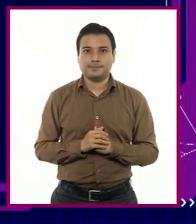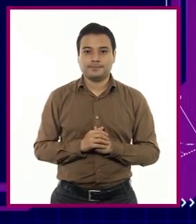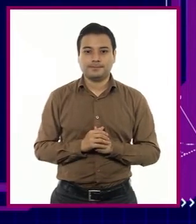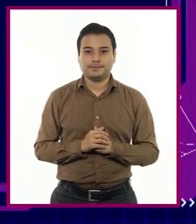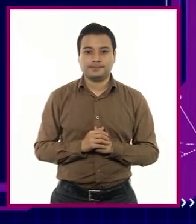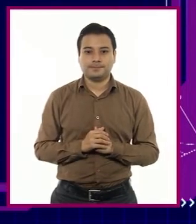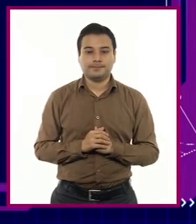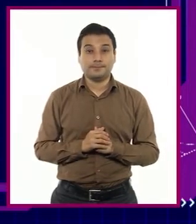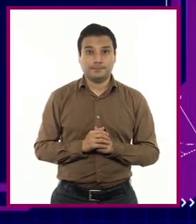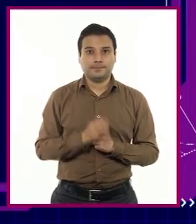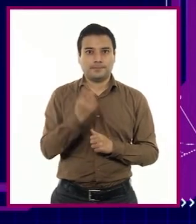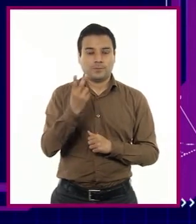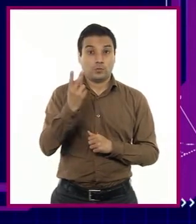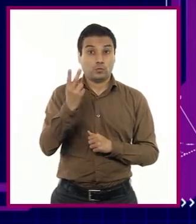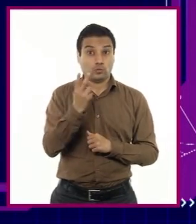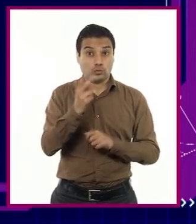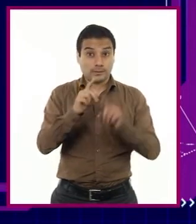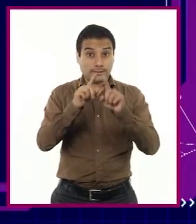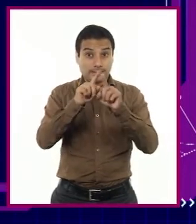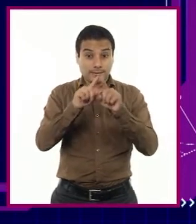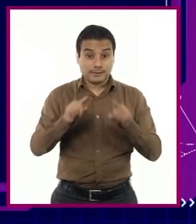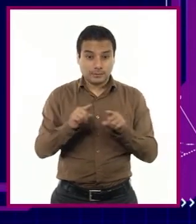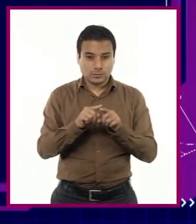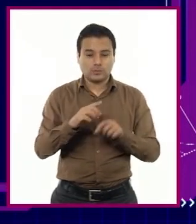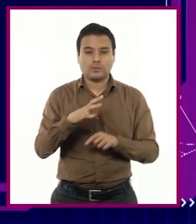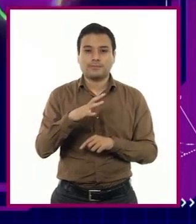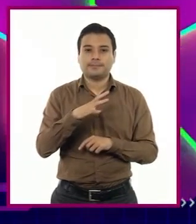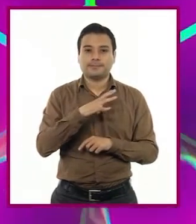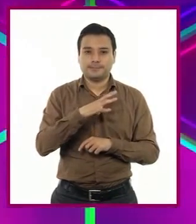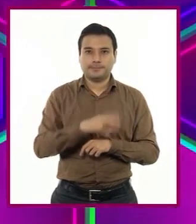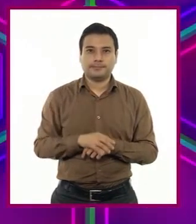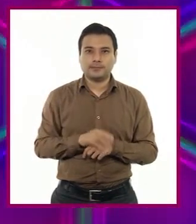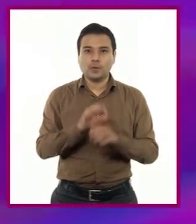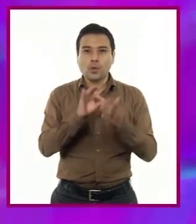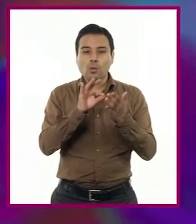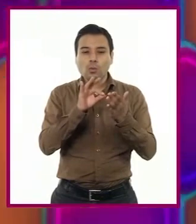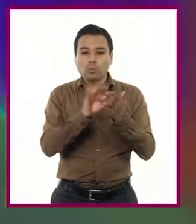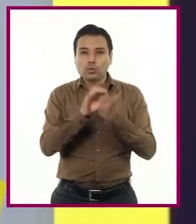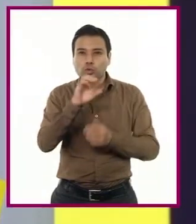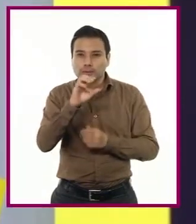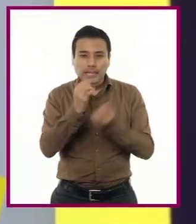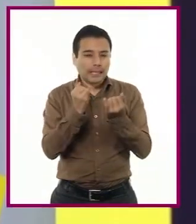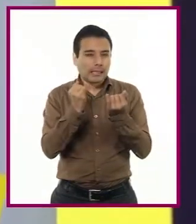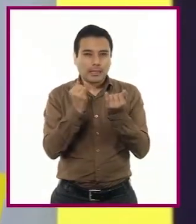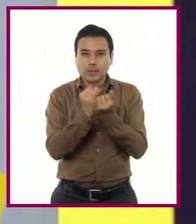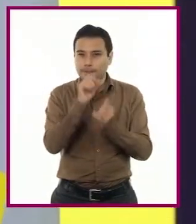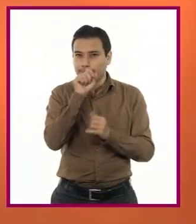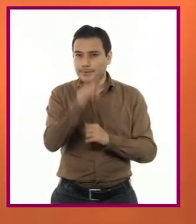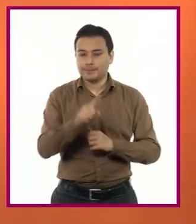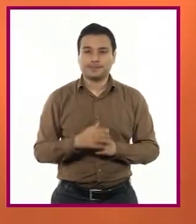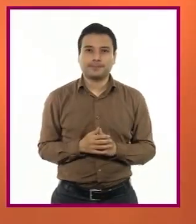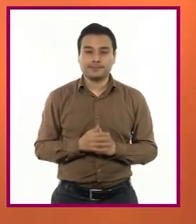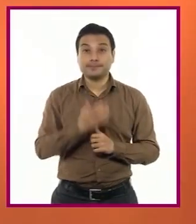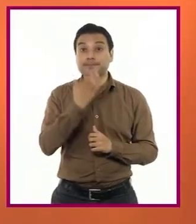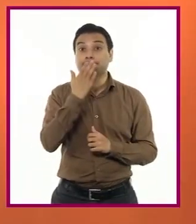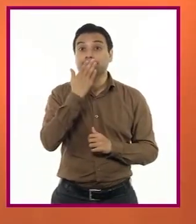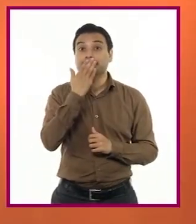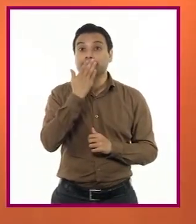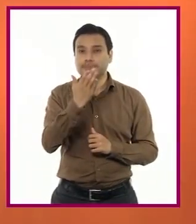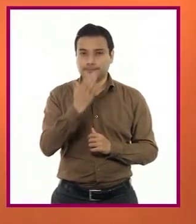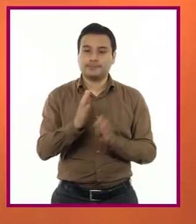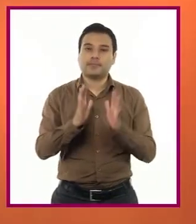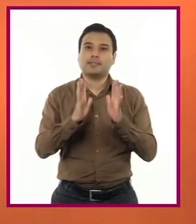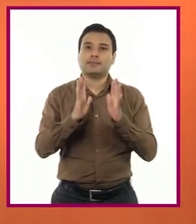ambos triángulos tienen el vértice C en común. Muy bien, maestra. Ya tenemos todos los